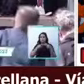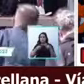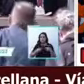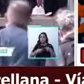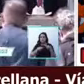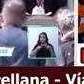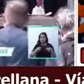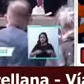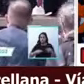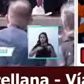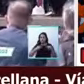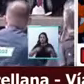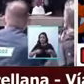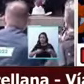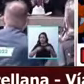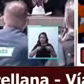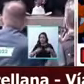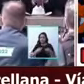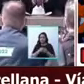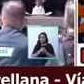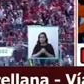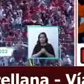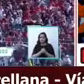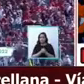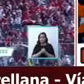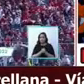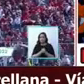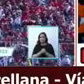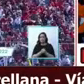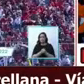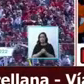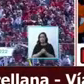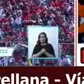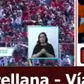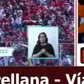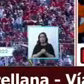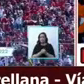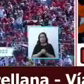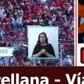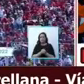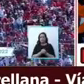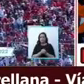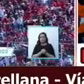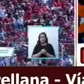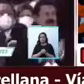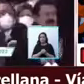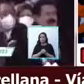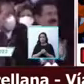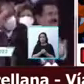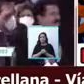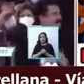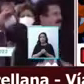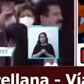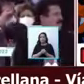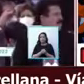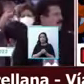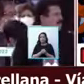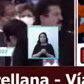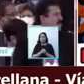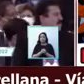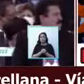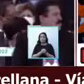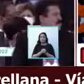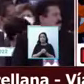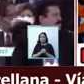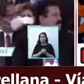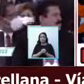la conflictividad interna que se está generando en este preciso momento, don Armando. Sí, bueno,